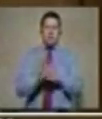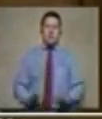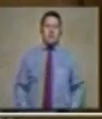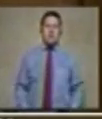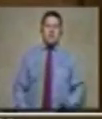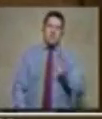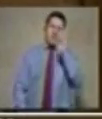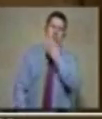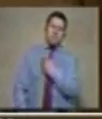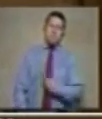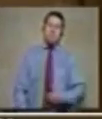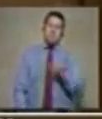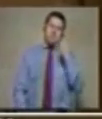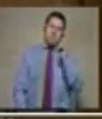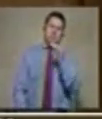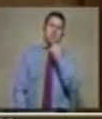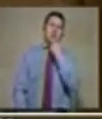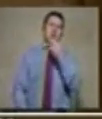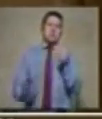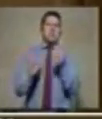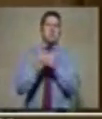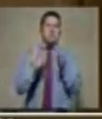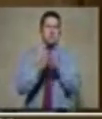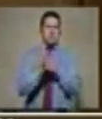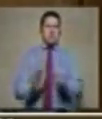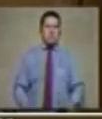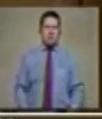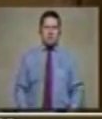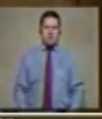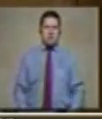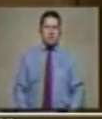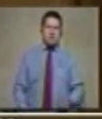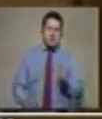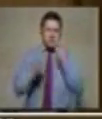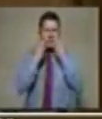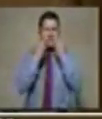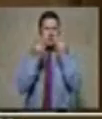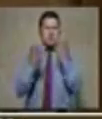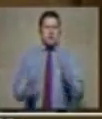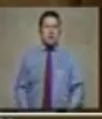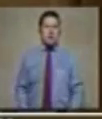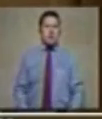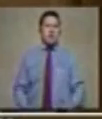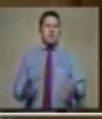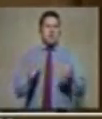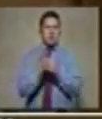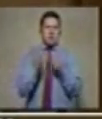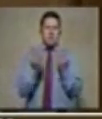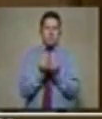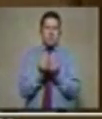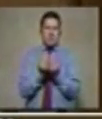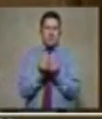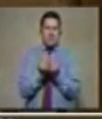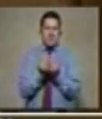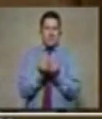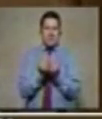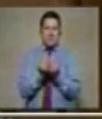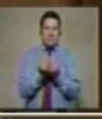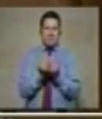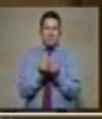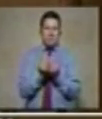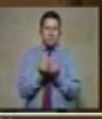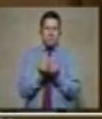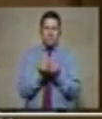por último señor presidente para poner también sobre la mesa un hecho que me parece bastante grave y es la persecución que se está dando por parte de las